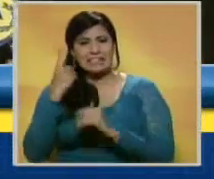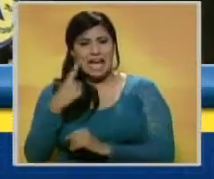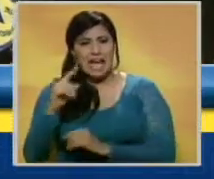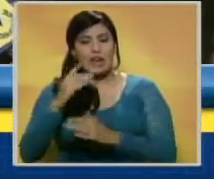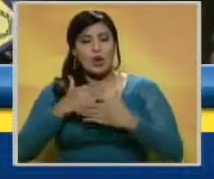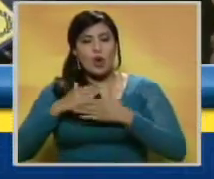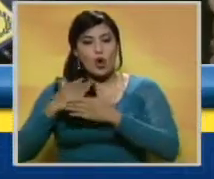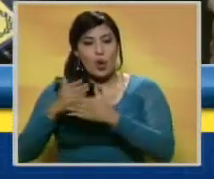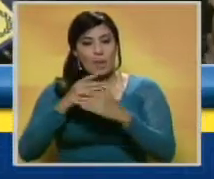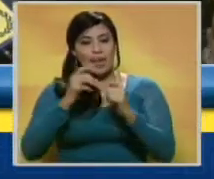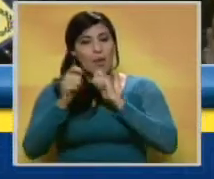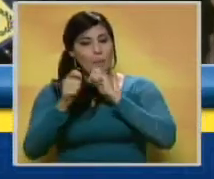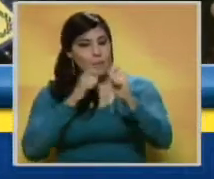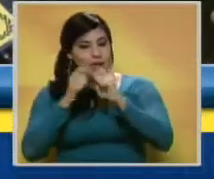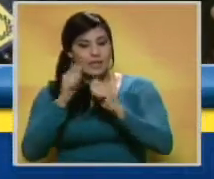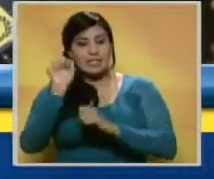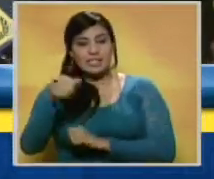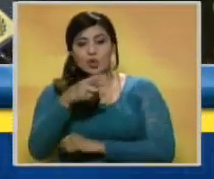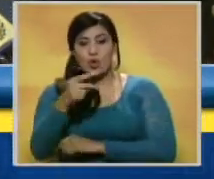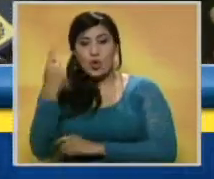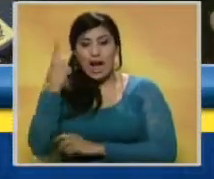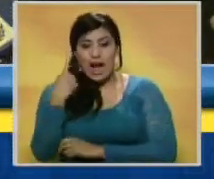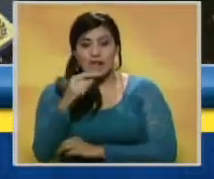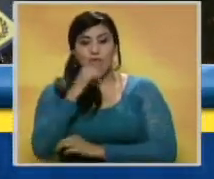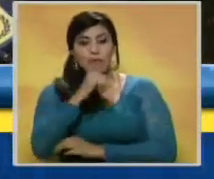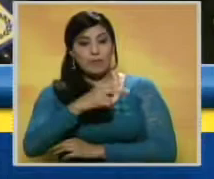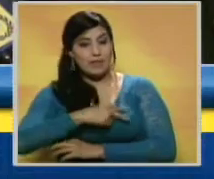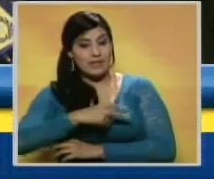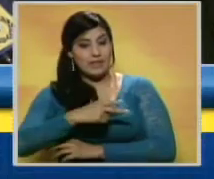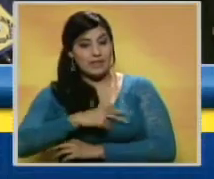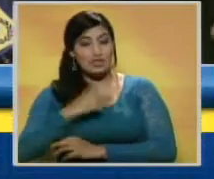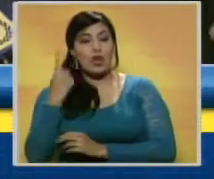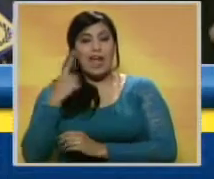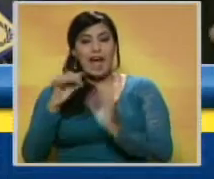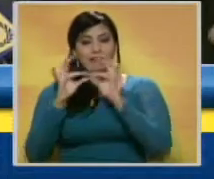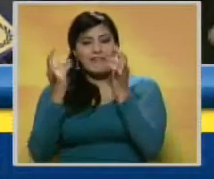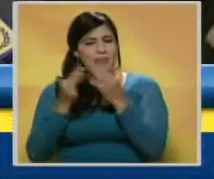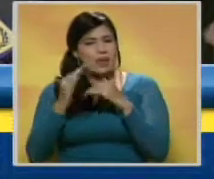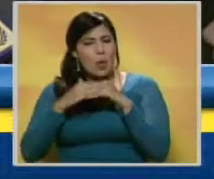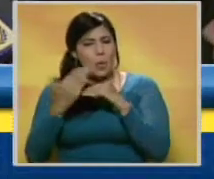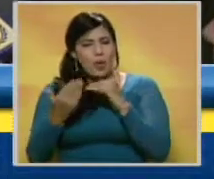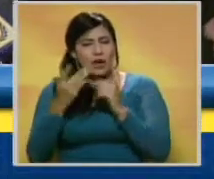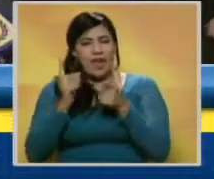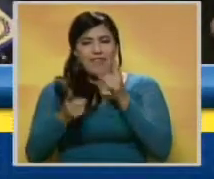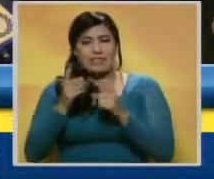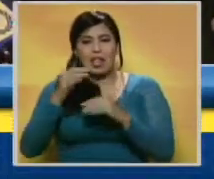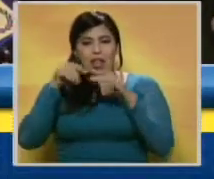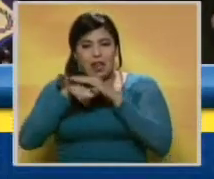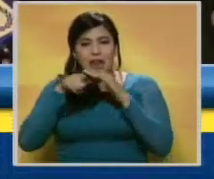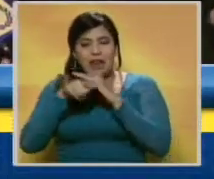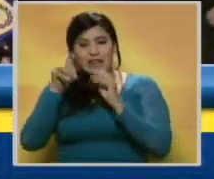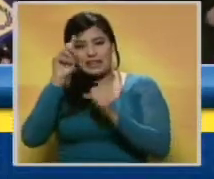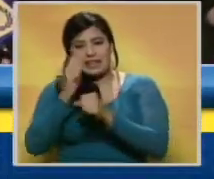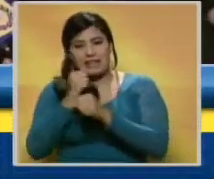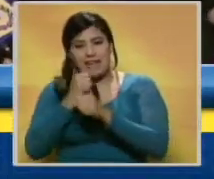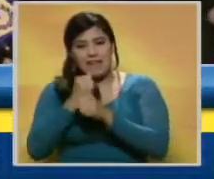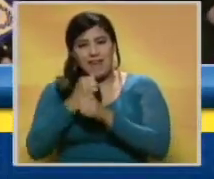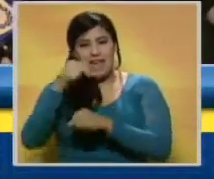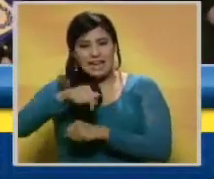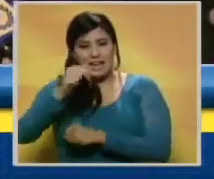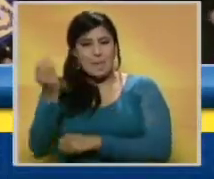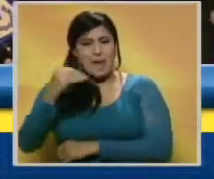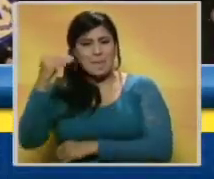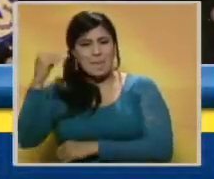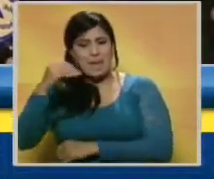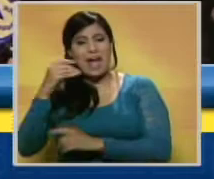los compañeros periodistas y no periodistas que trabajamos en Noticiero Venevisión son nuestra familia porque casi que pasamos más tiempo en nuestras casas,